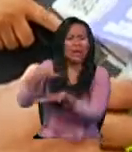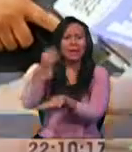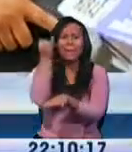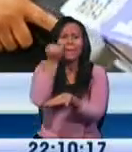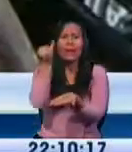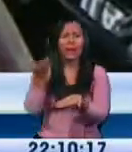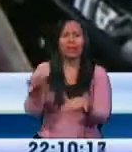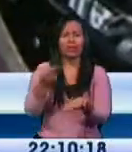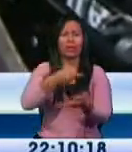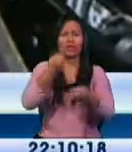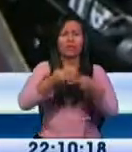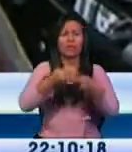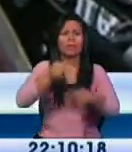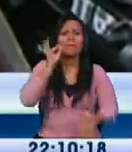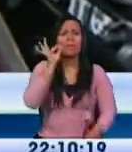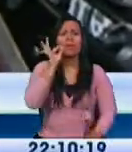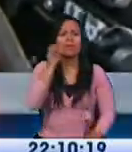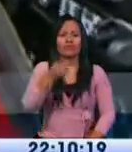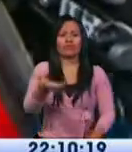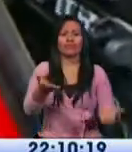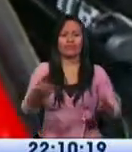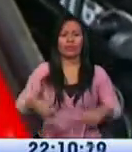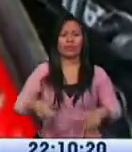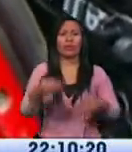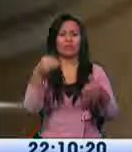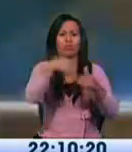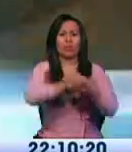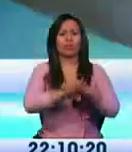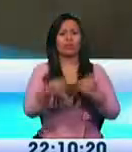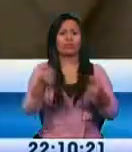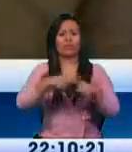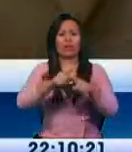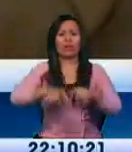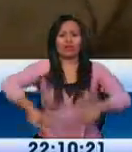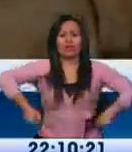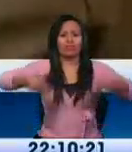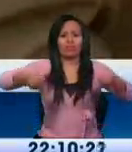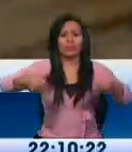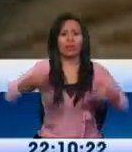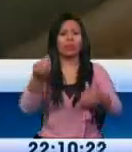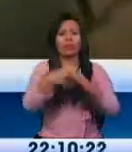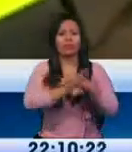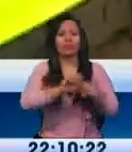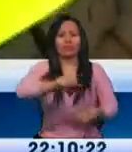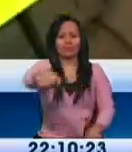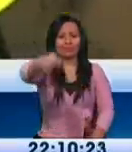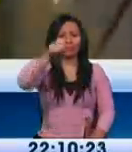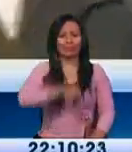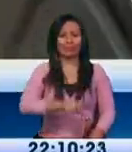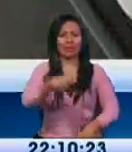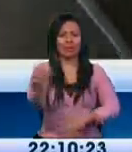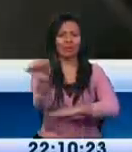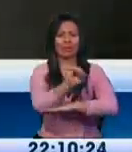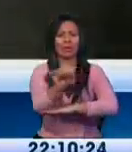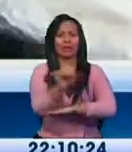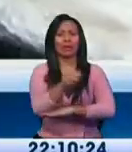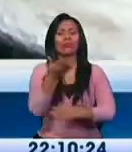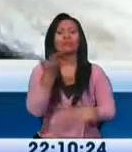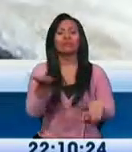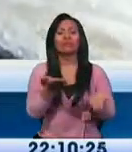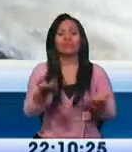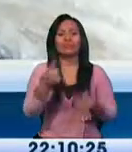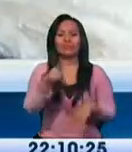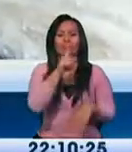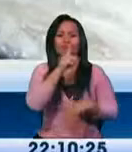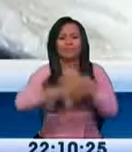marihuana. La droga era transportada en varias maletas, acomodadas en el baúl de este vehículo, que solo de paso